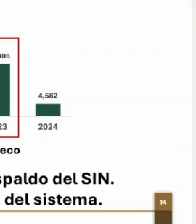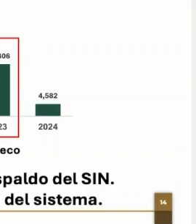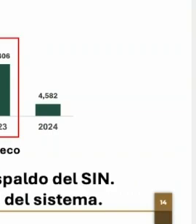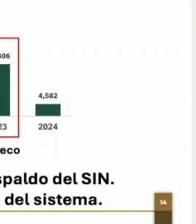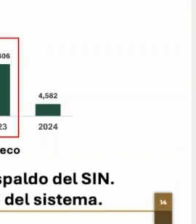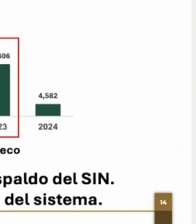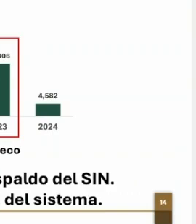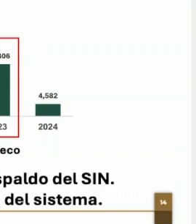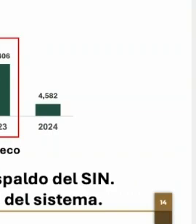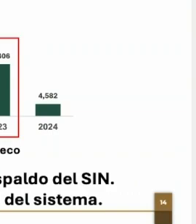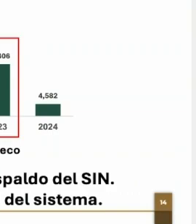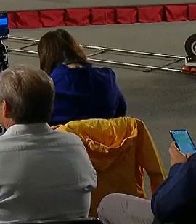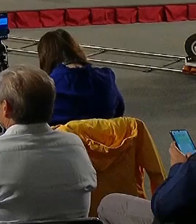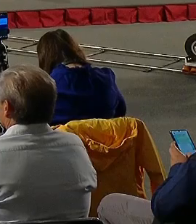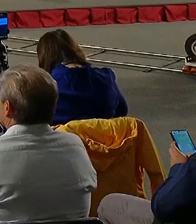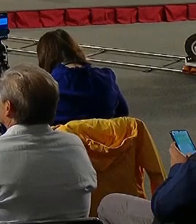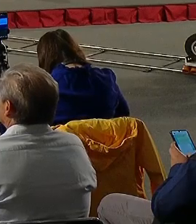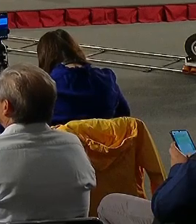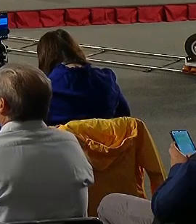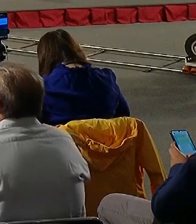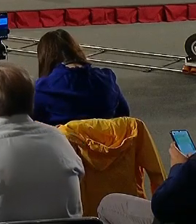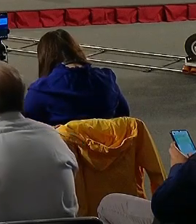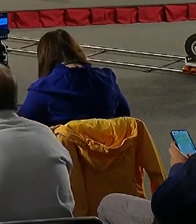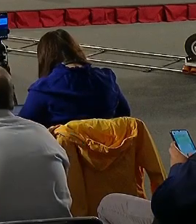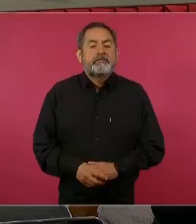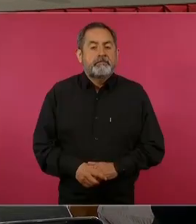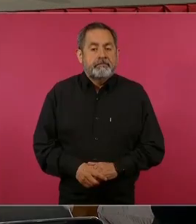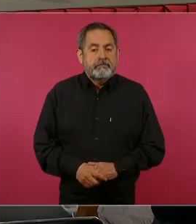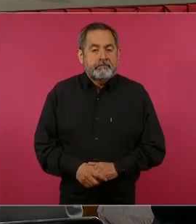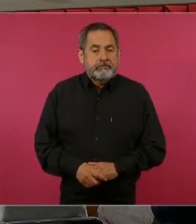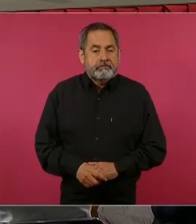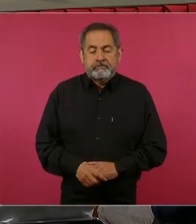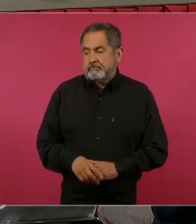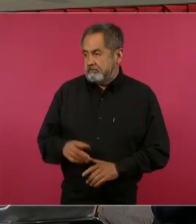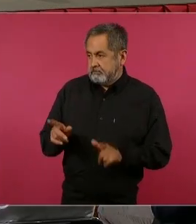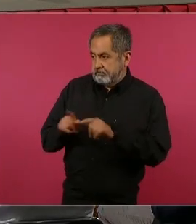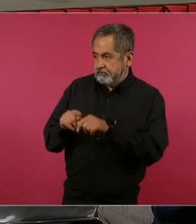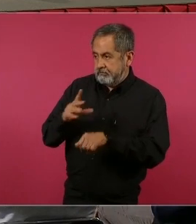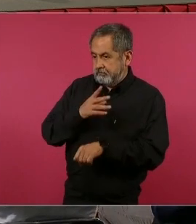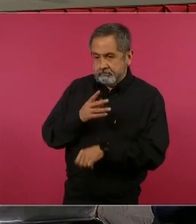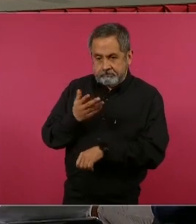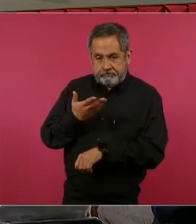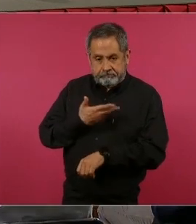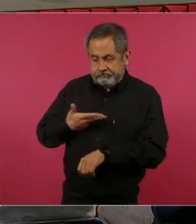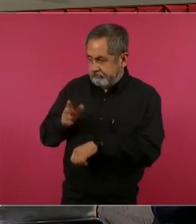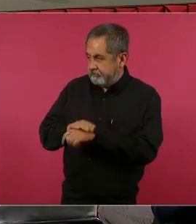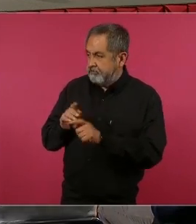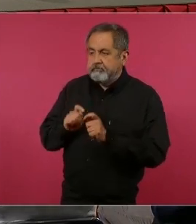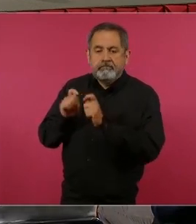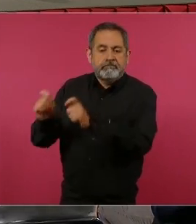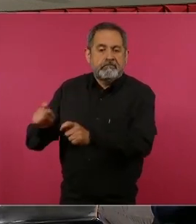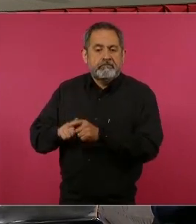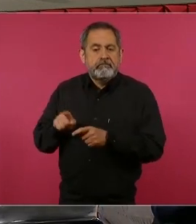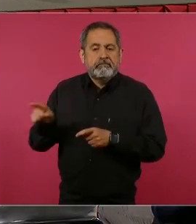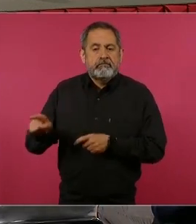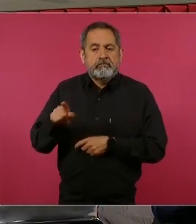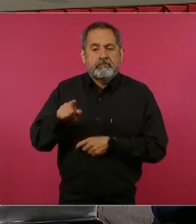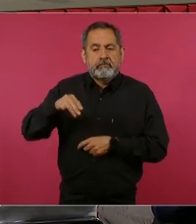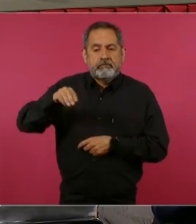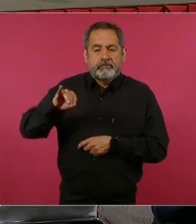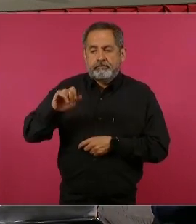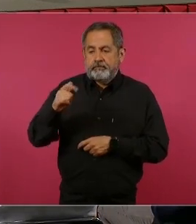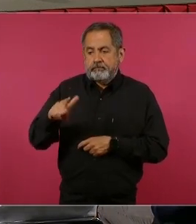garantizar la seguridad y confiabilidad del sistema. Si no tiene inconveniente, señor presidente, le vamos a hacer la palabra al maestro Miguel López